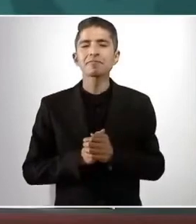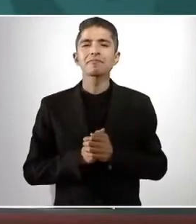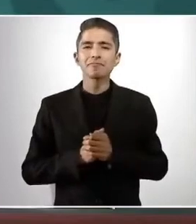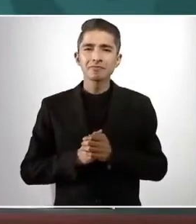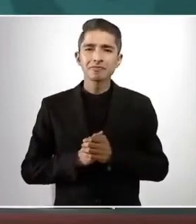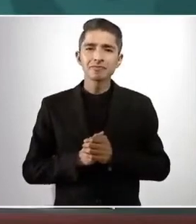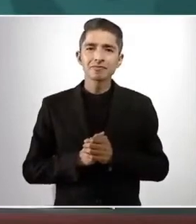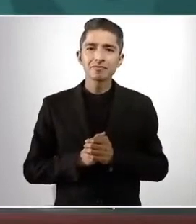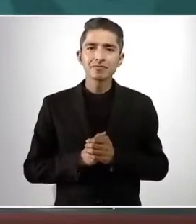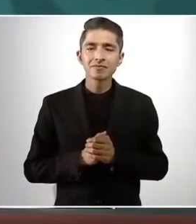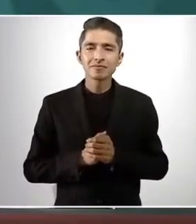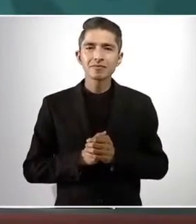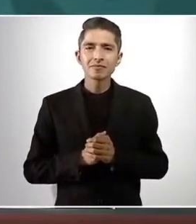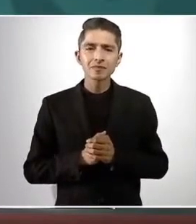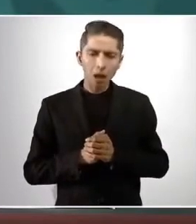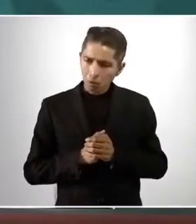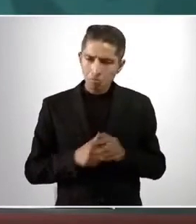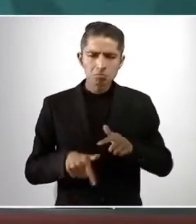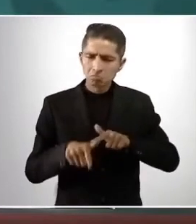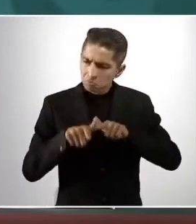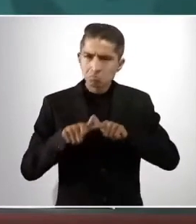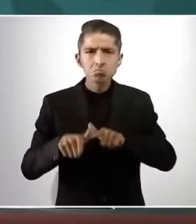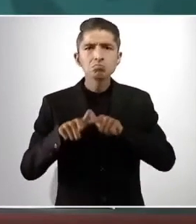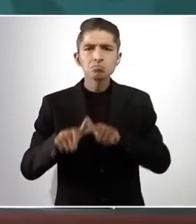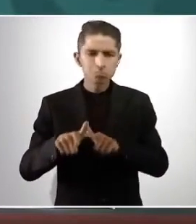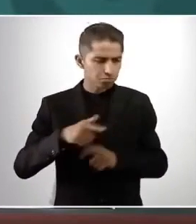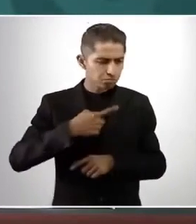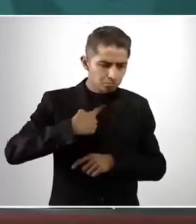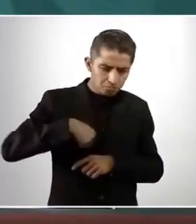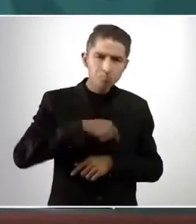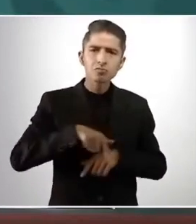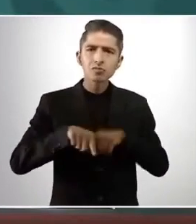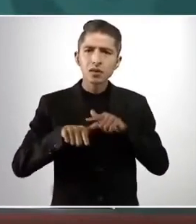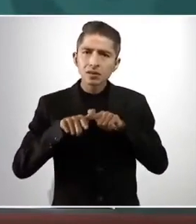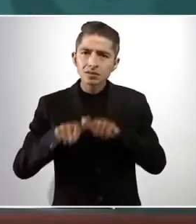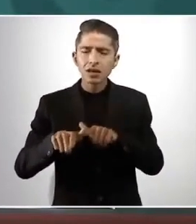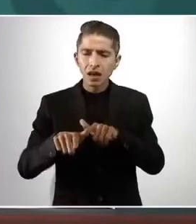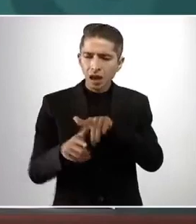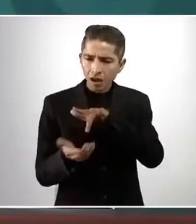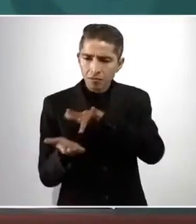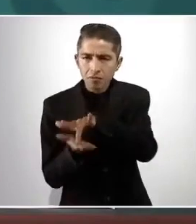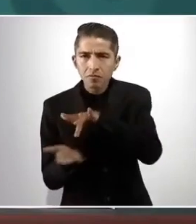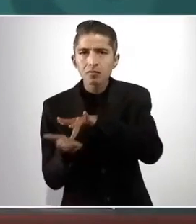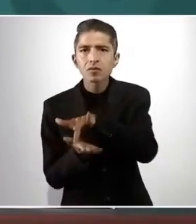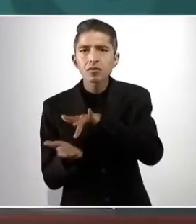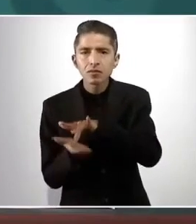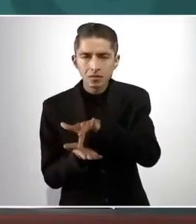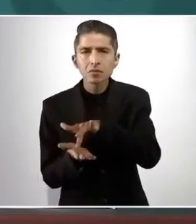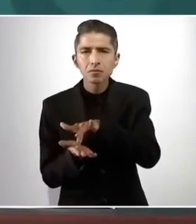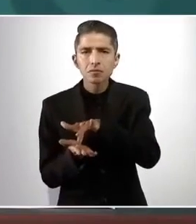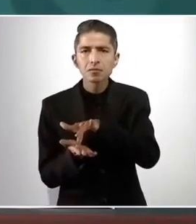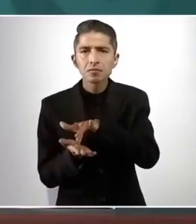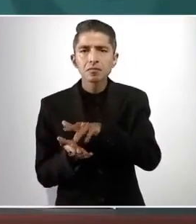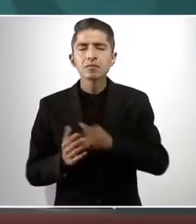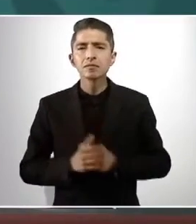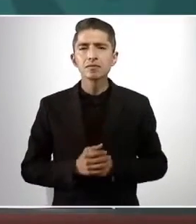Vamos a seguir apoyando y vamos a